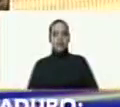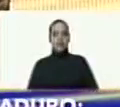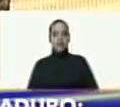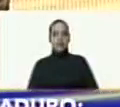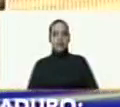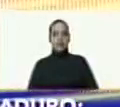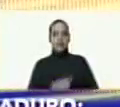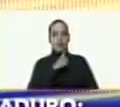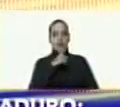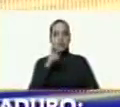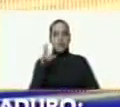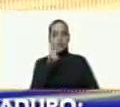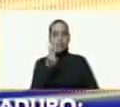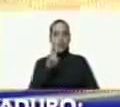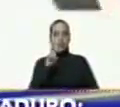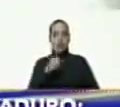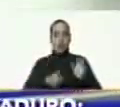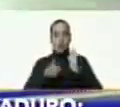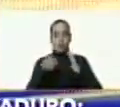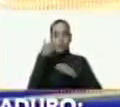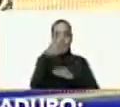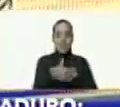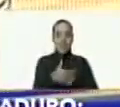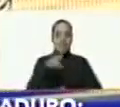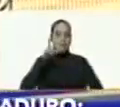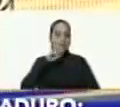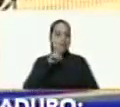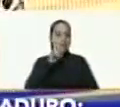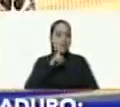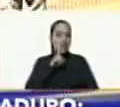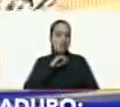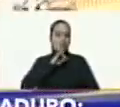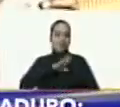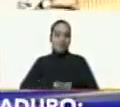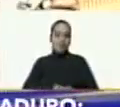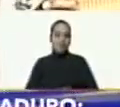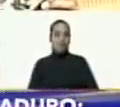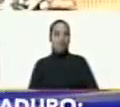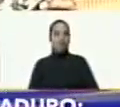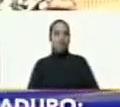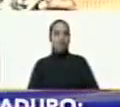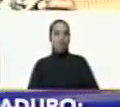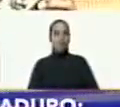Venezuela, más allá de mentiras y mitos. Venezuela, más allá